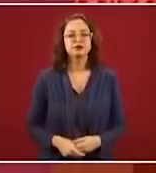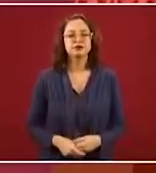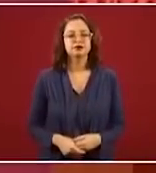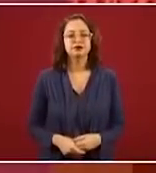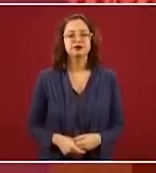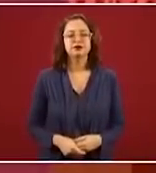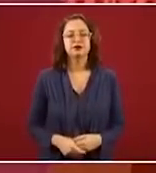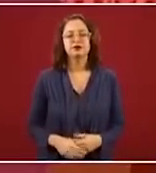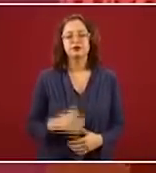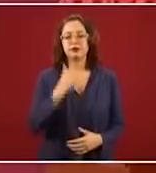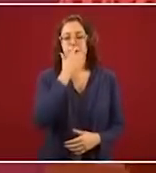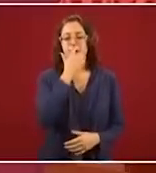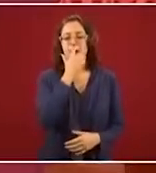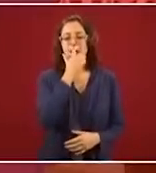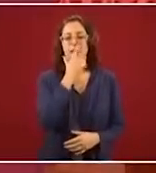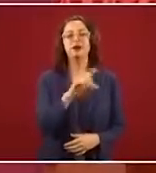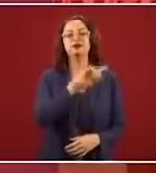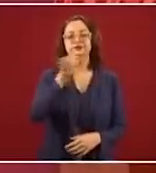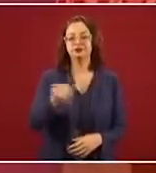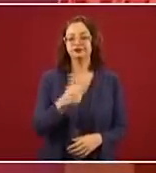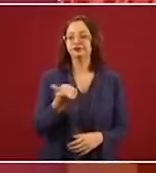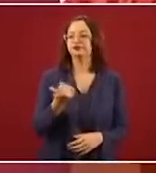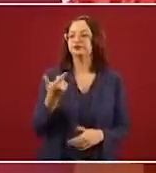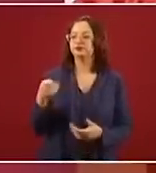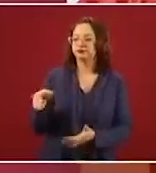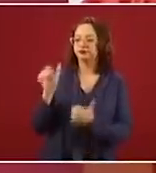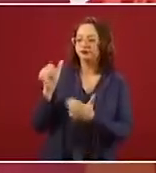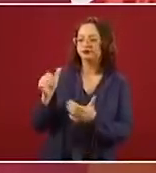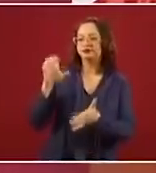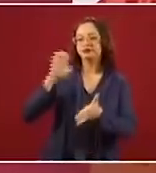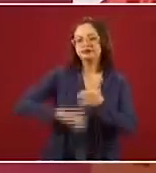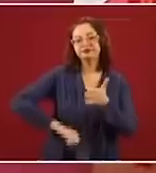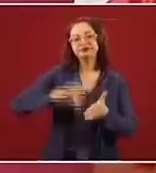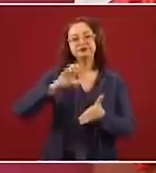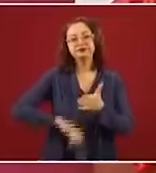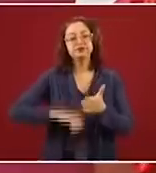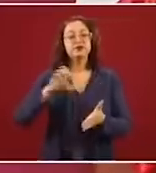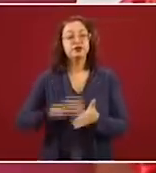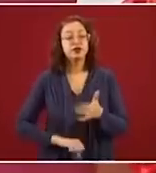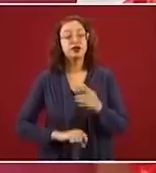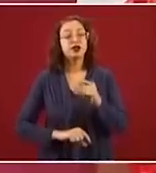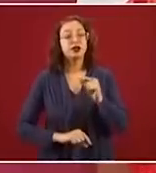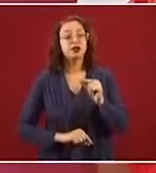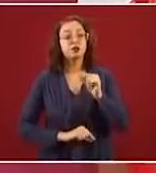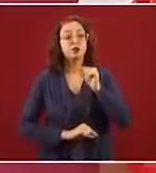y te vamos descontando de tus participaciones. Así endeudaron